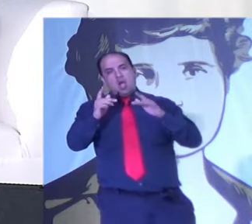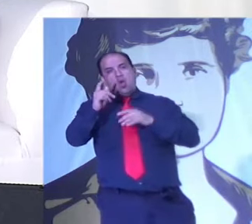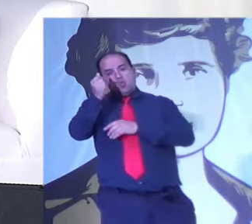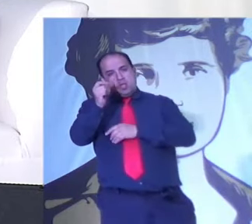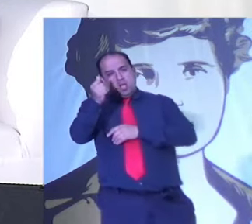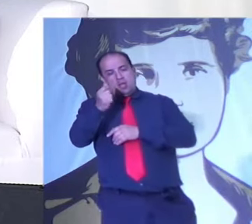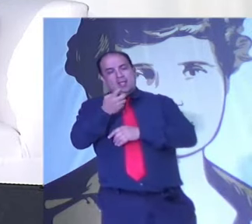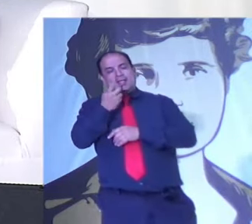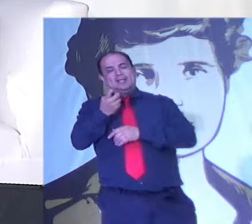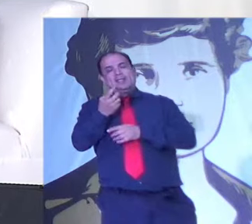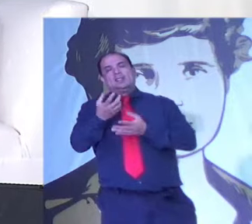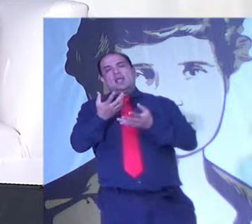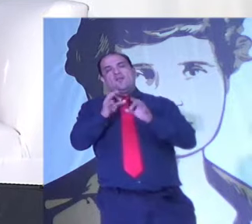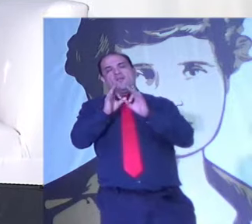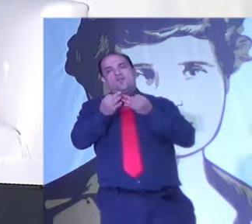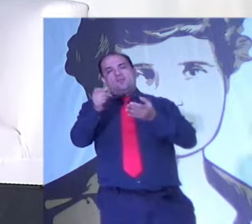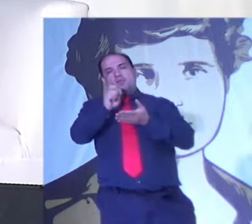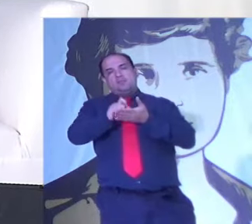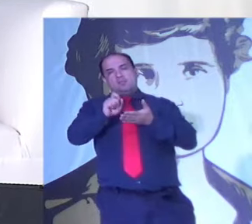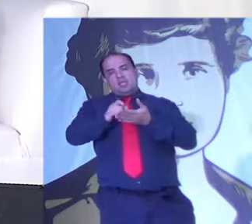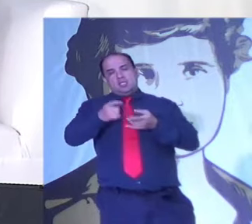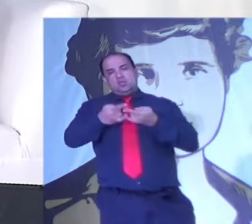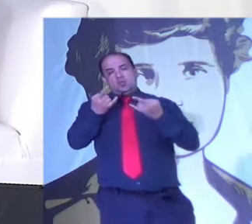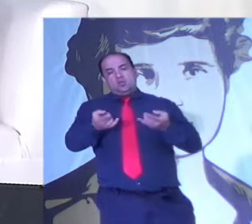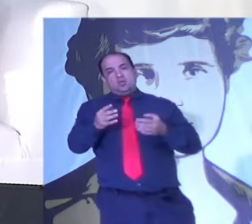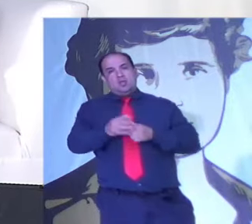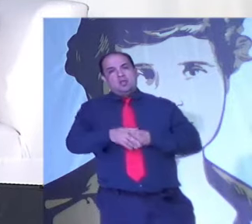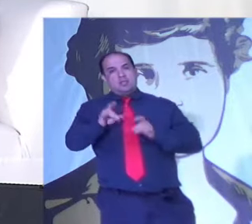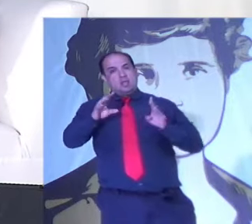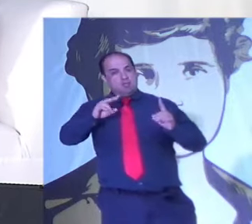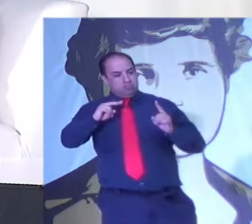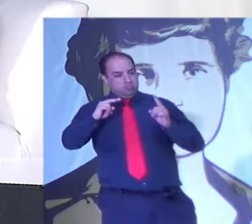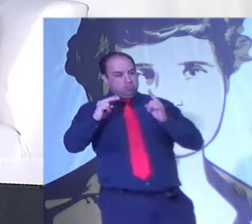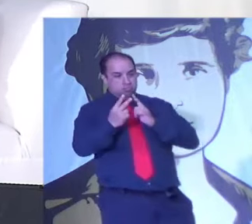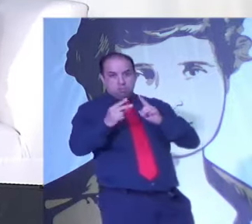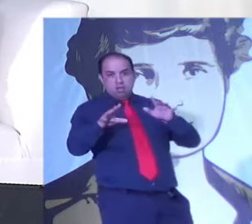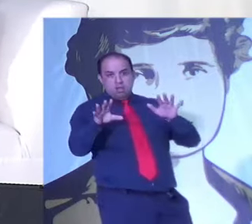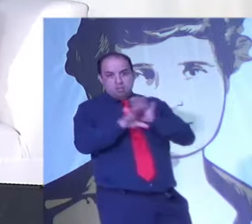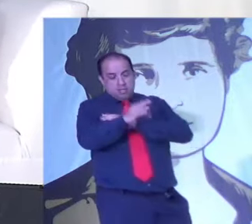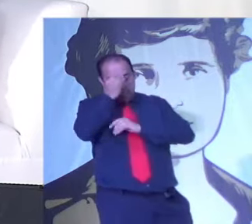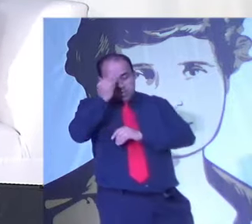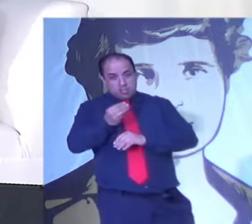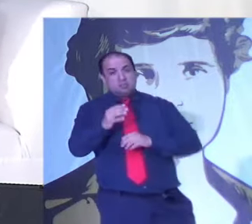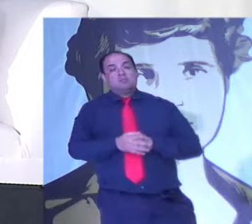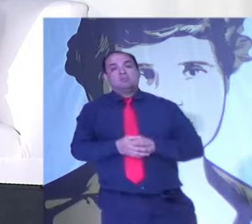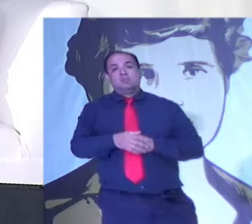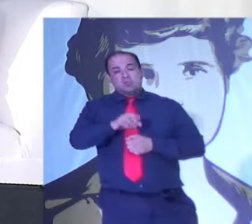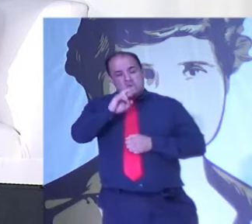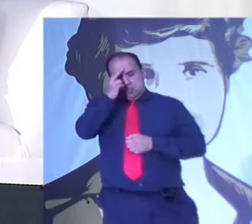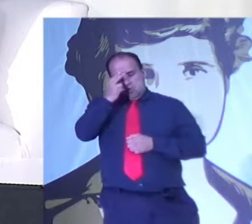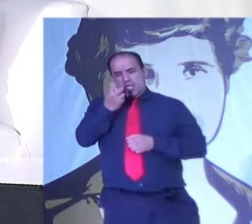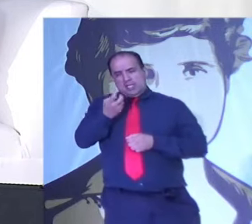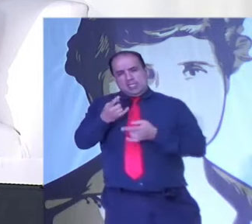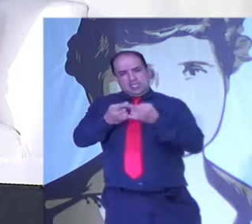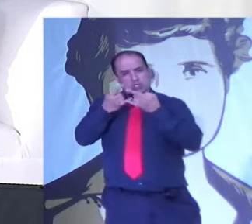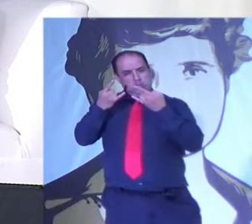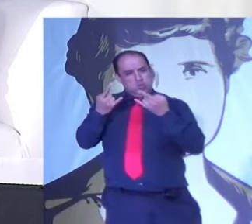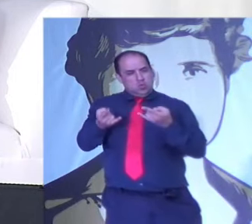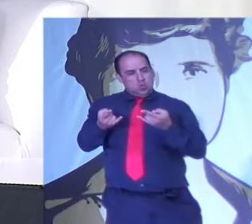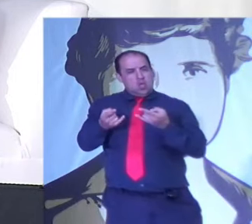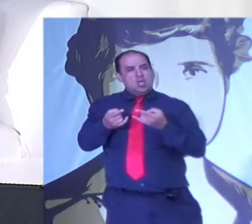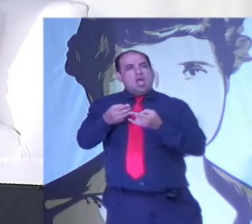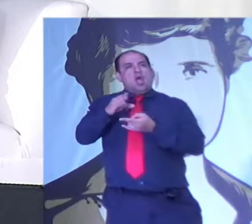narrativo, y hay un giro terrible. Y no me acuerdo si leí hace poco que cuando escribiste esta última serie de cuentos o estabas haciendo esta